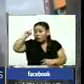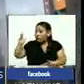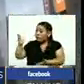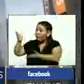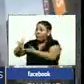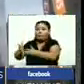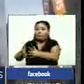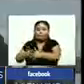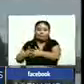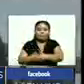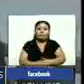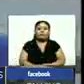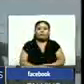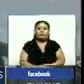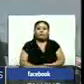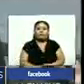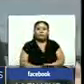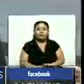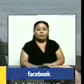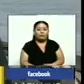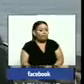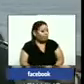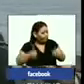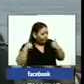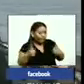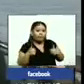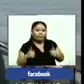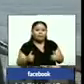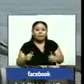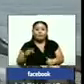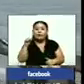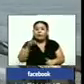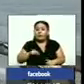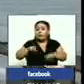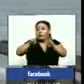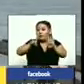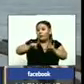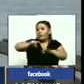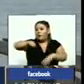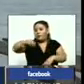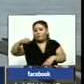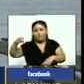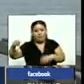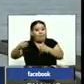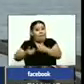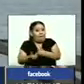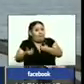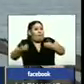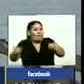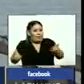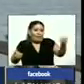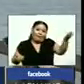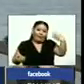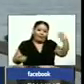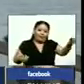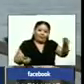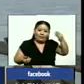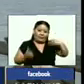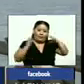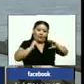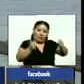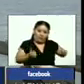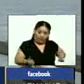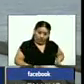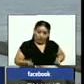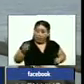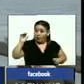salvadoreños. Es buenísimo. De hecho, esas 6.000 plazas están fuera de las que nos está dando el gobierno. Estas son 6.000 plazas con